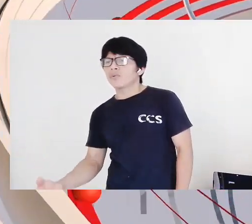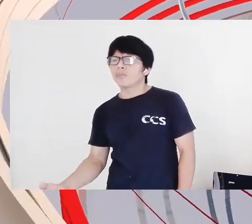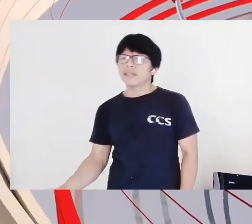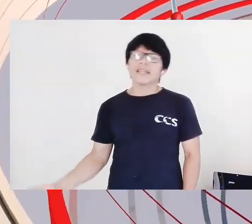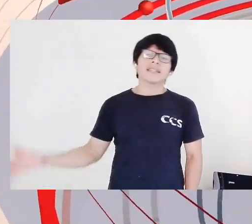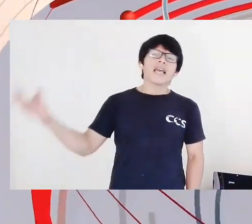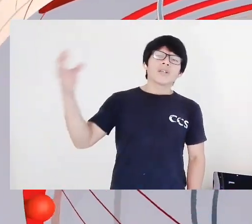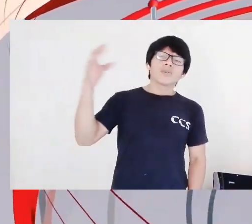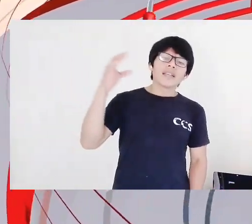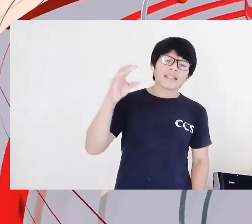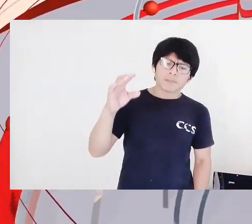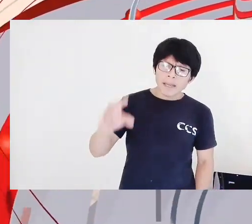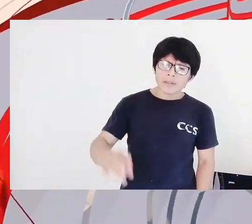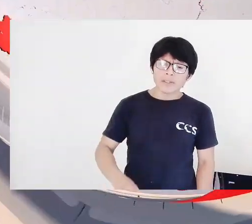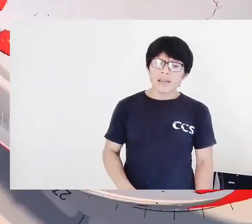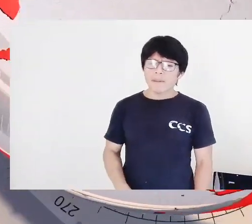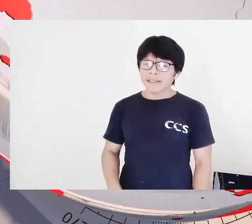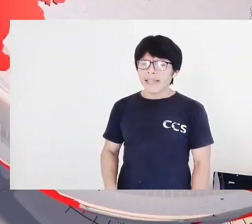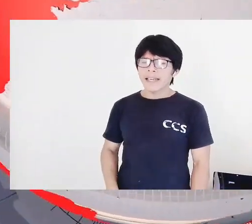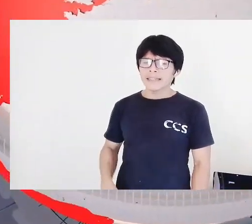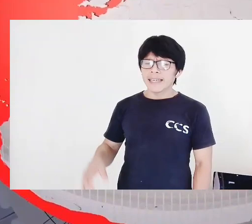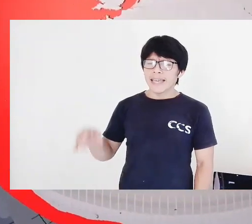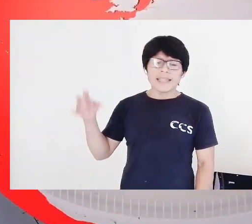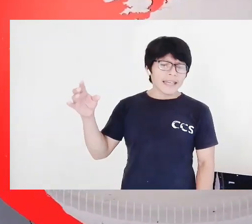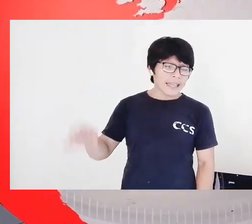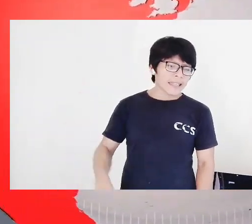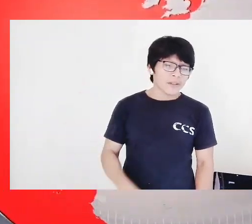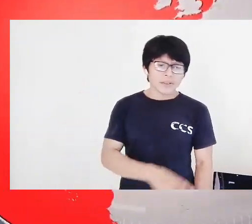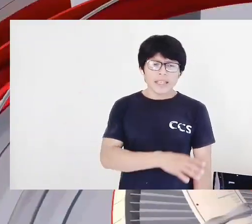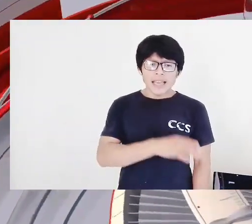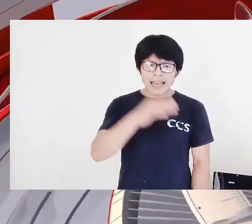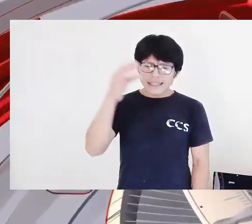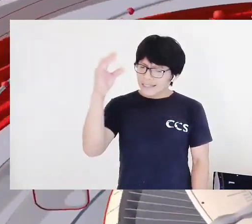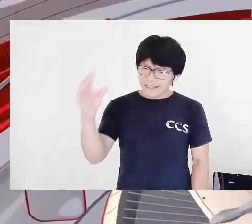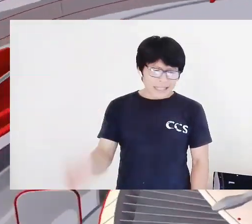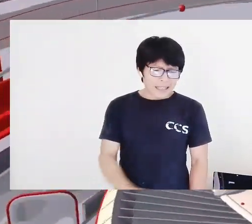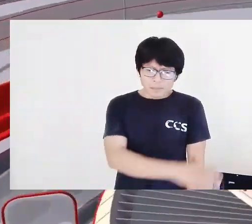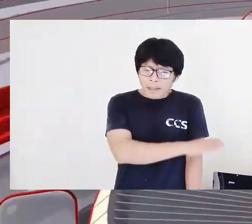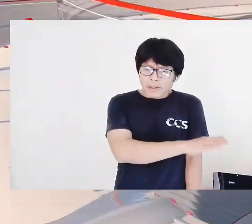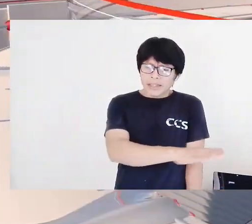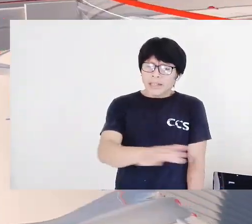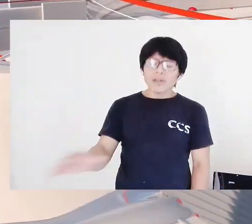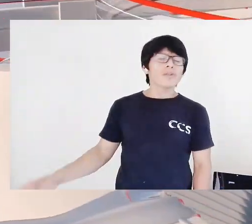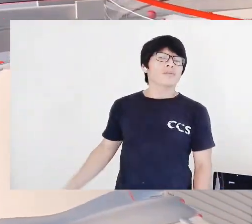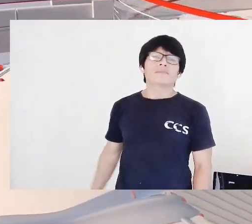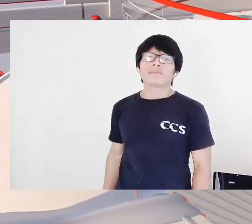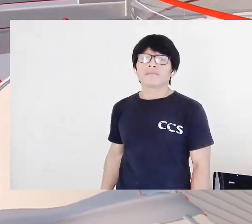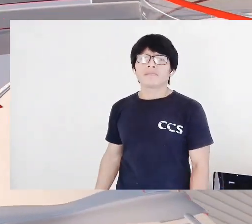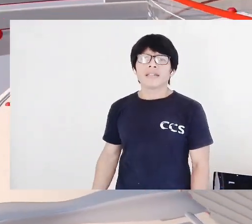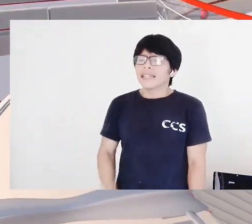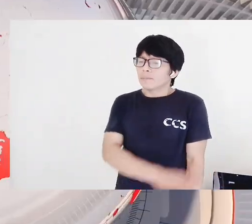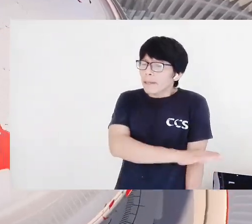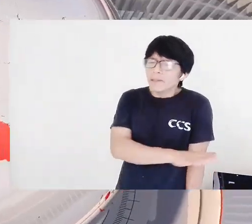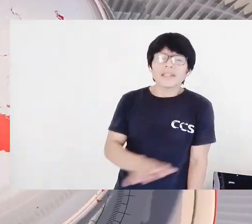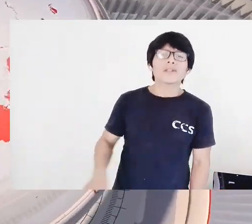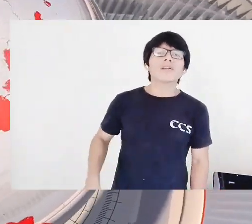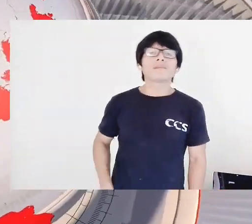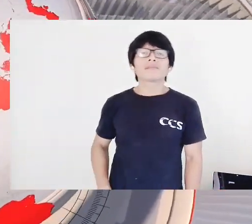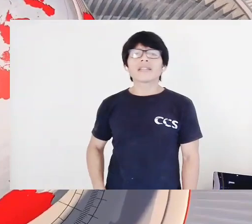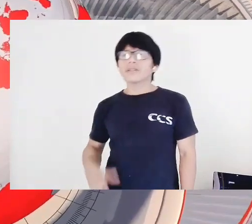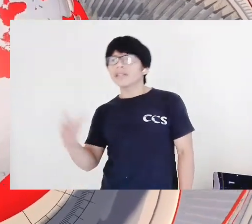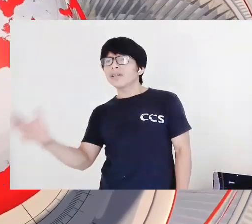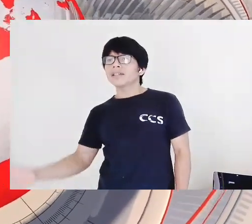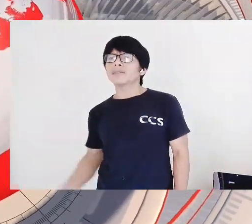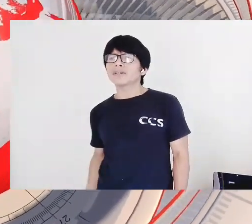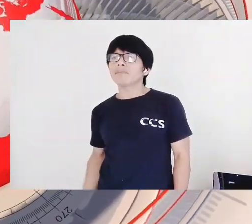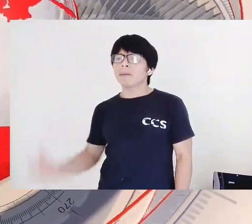expertos economistas, son expertos en materias de energéticos, expertos en todo. Expertos en todo.